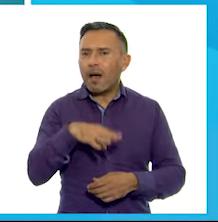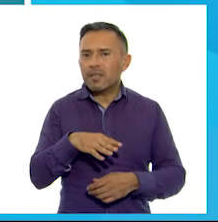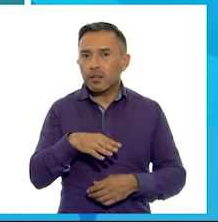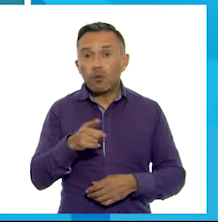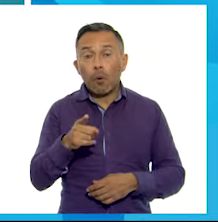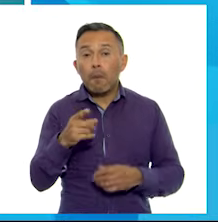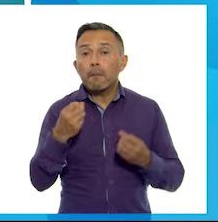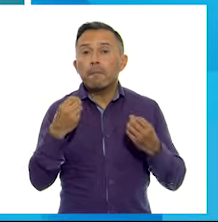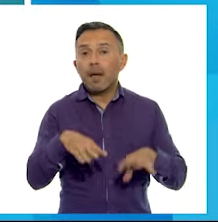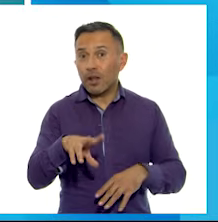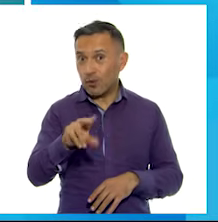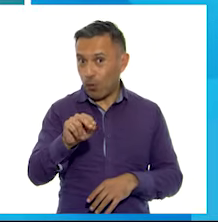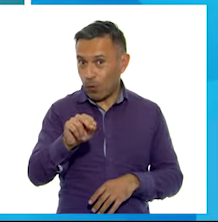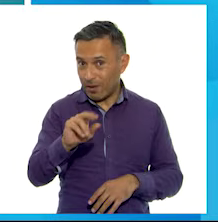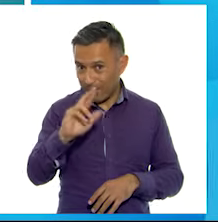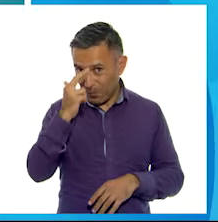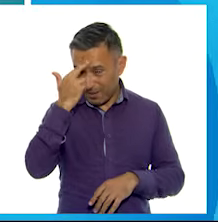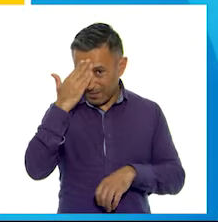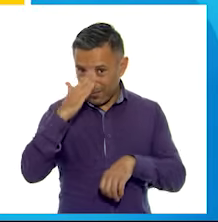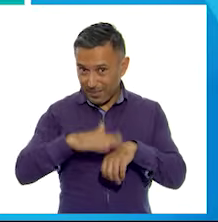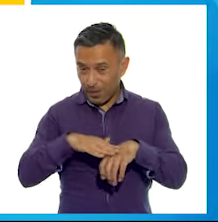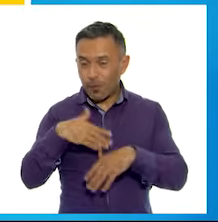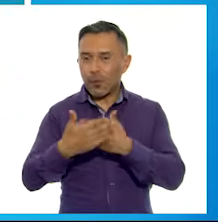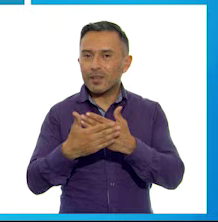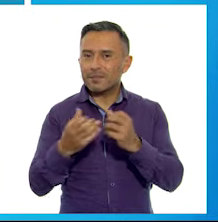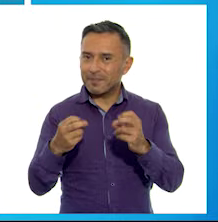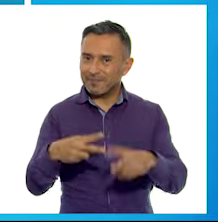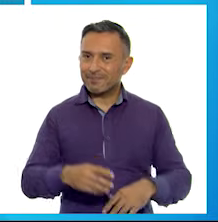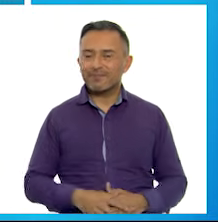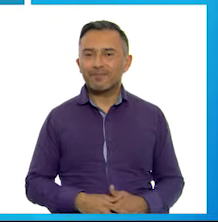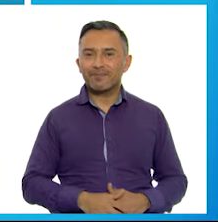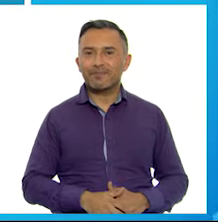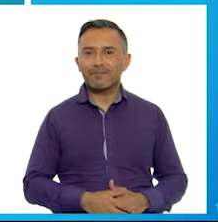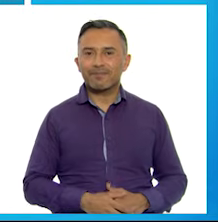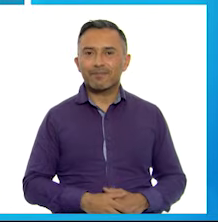lo pierdan! ¡Hasta la próxima!